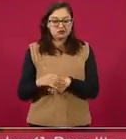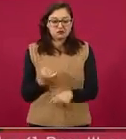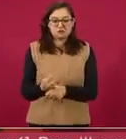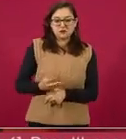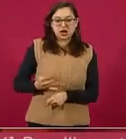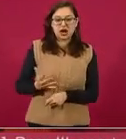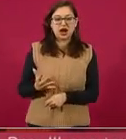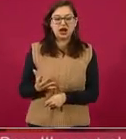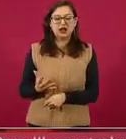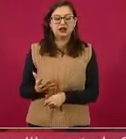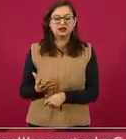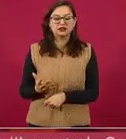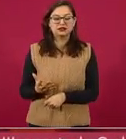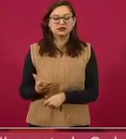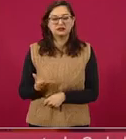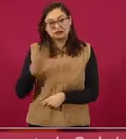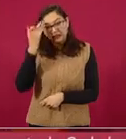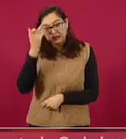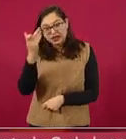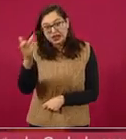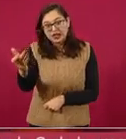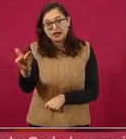o tarda.